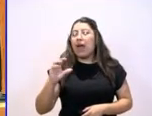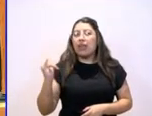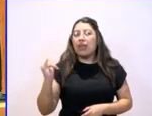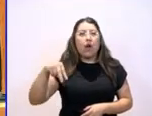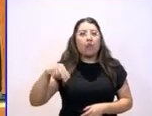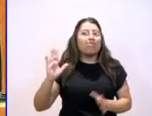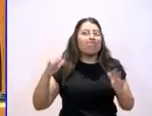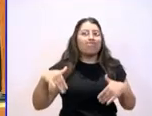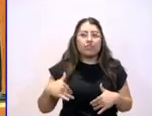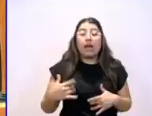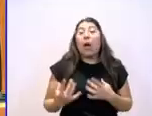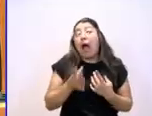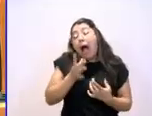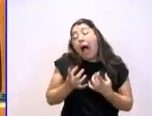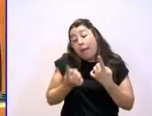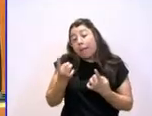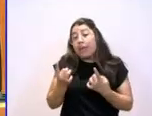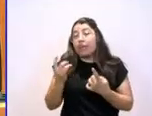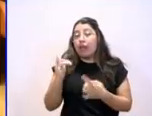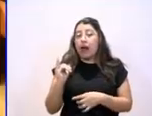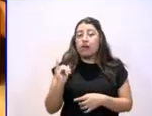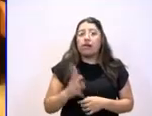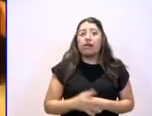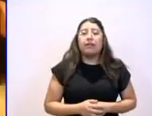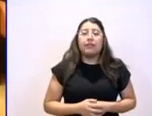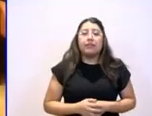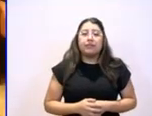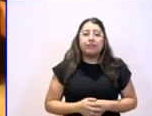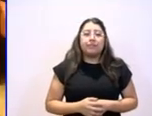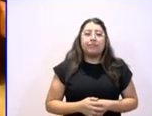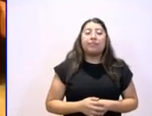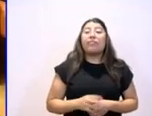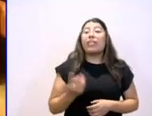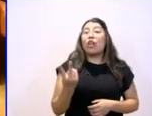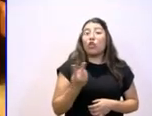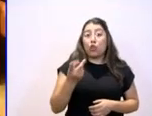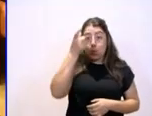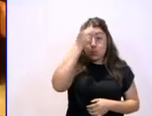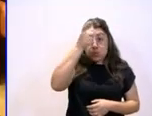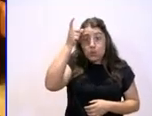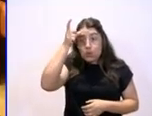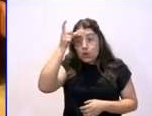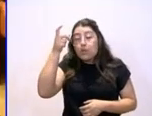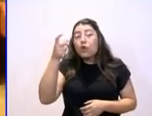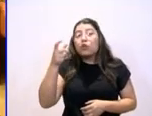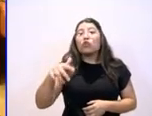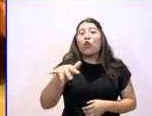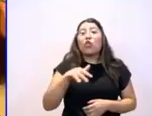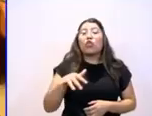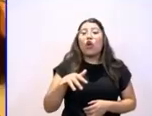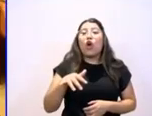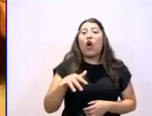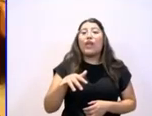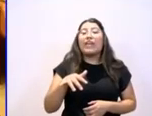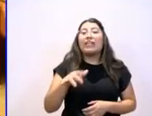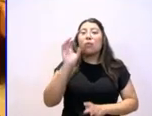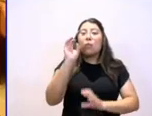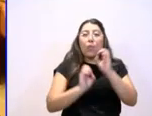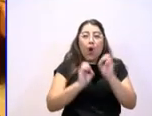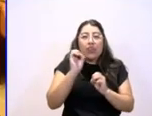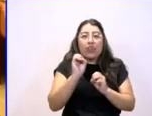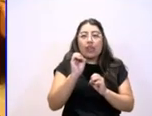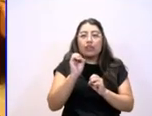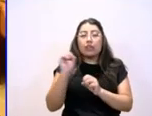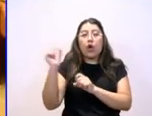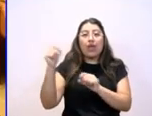ocasiones está por aquí. En Pradejón y en Eutol tenemos 3 puntos más de porcentaje de inmigración